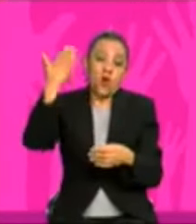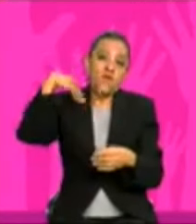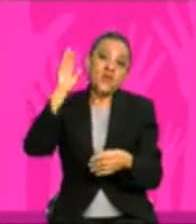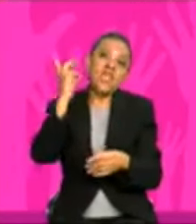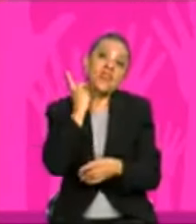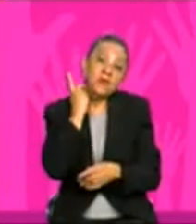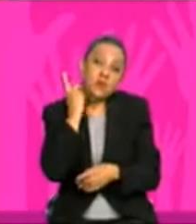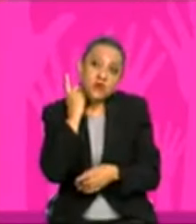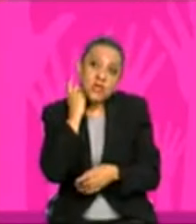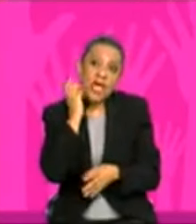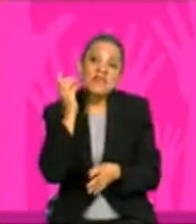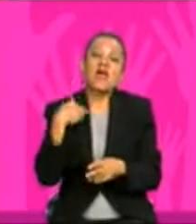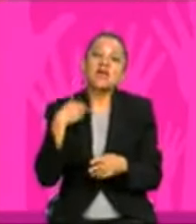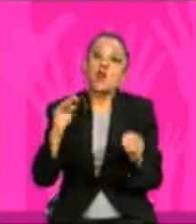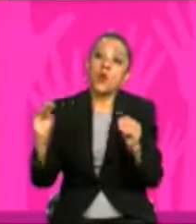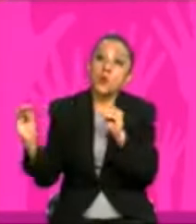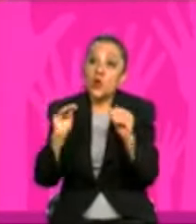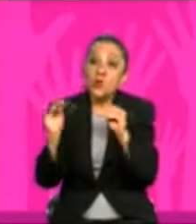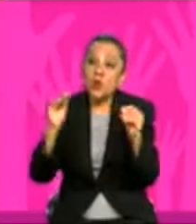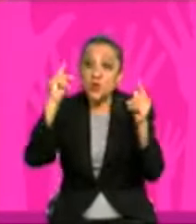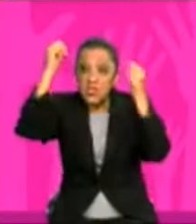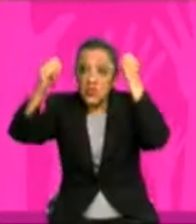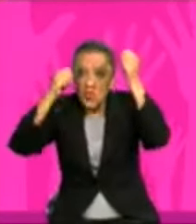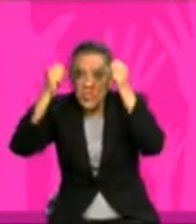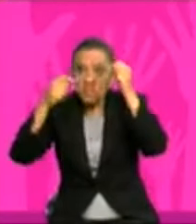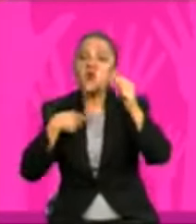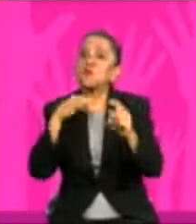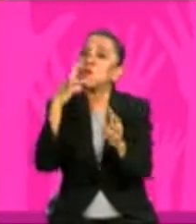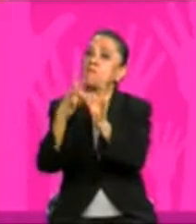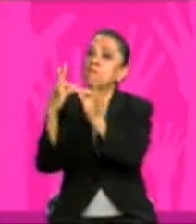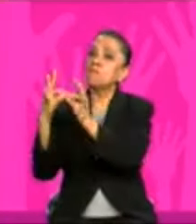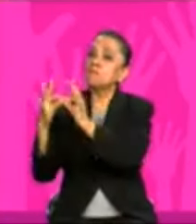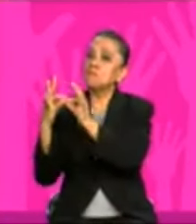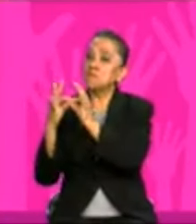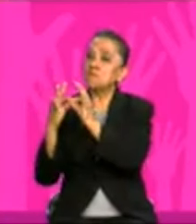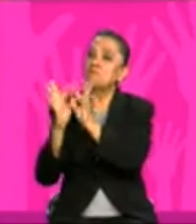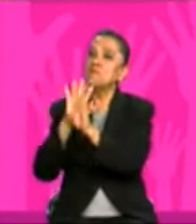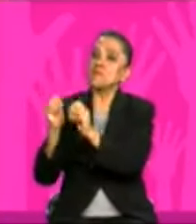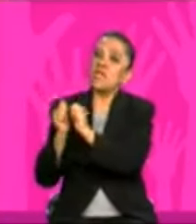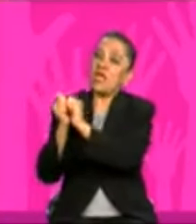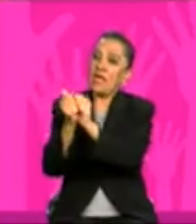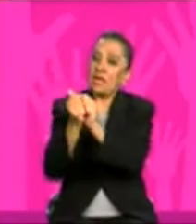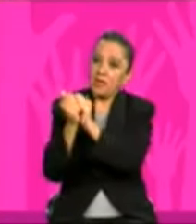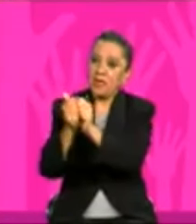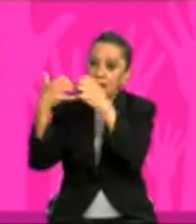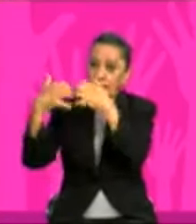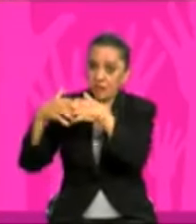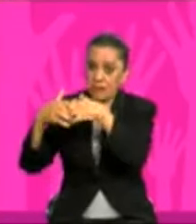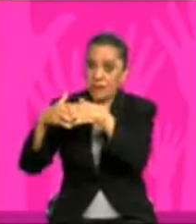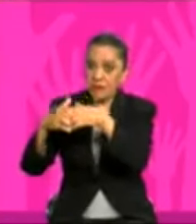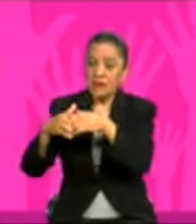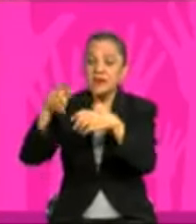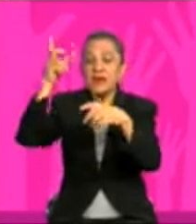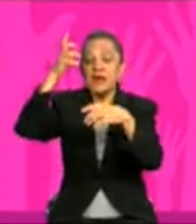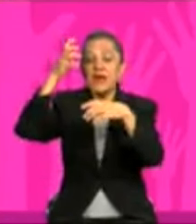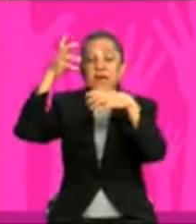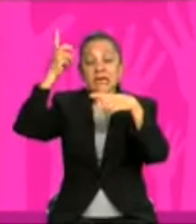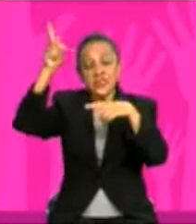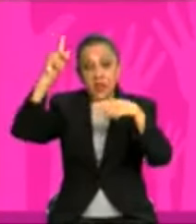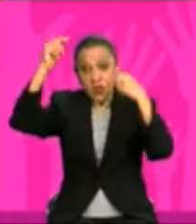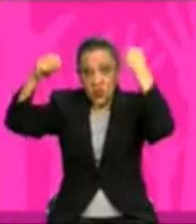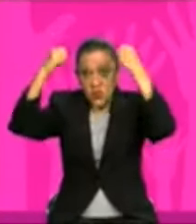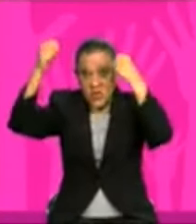de Turismo, me dediqué a cumplir la agenda que trazamos de la mano con el sector empresarial turístico. Logramos una